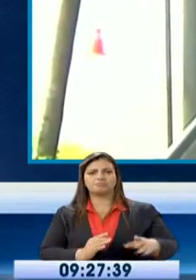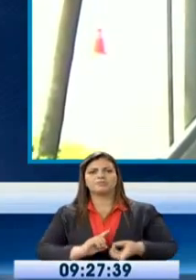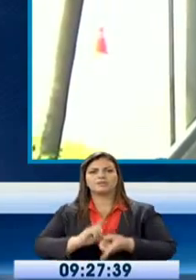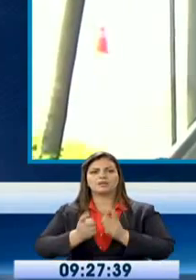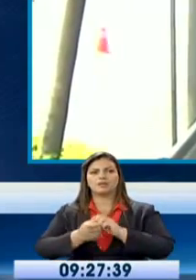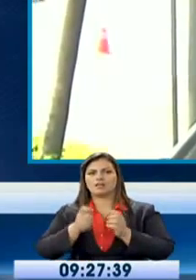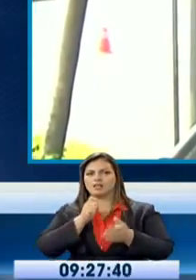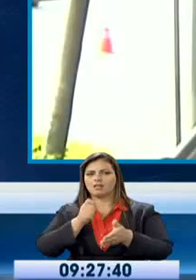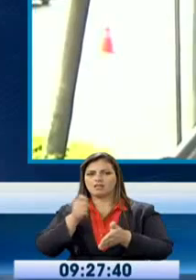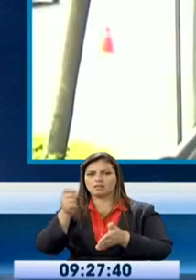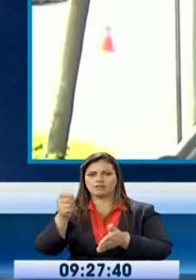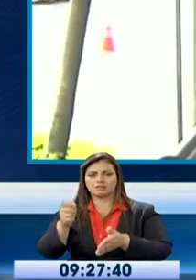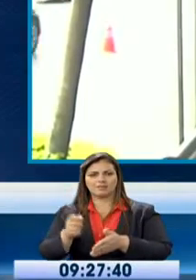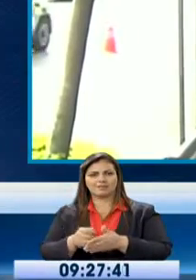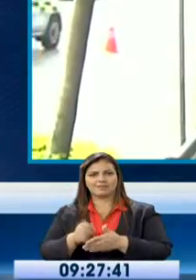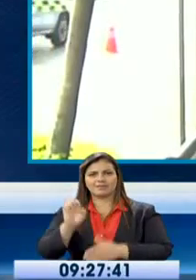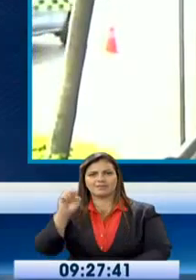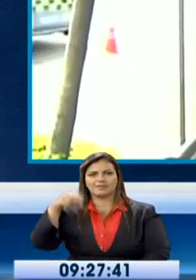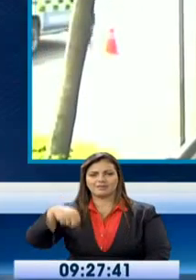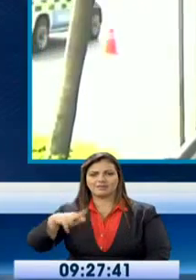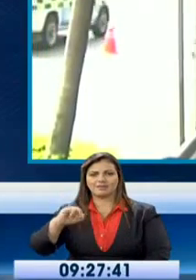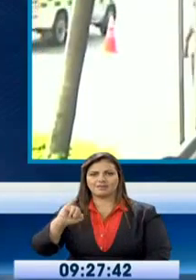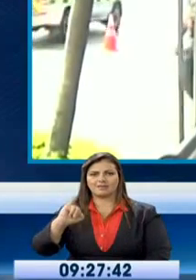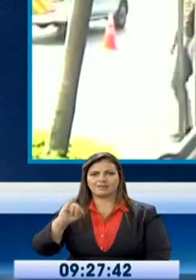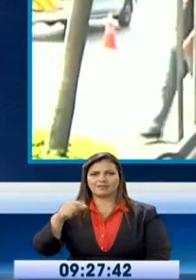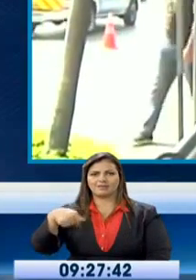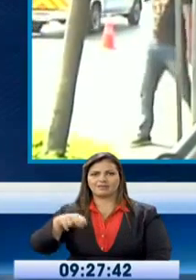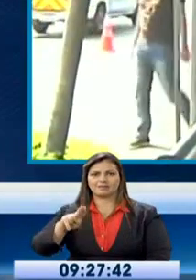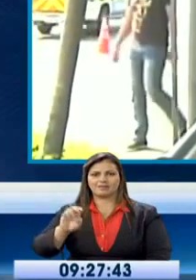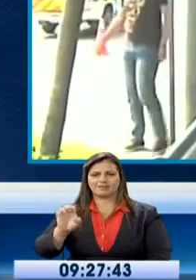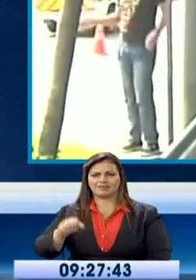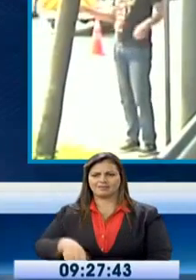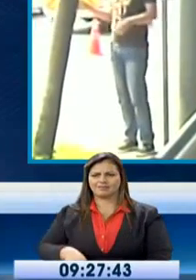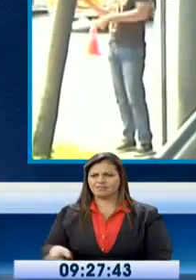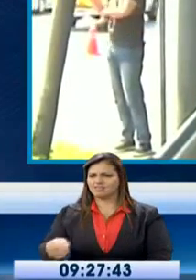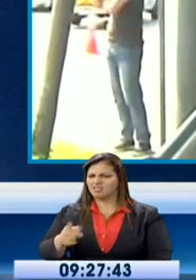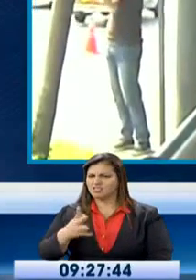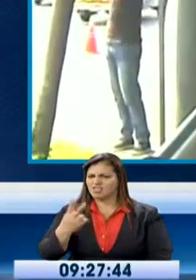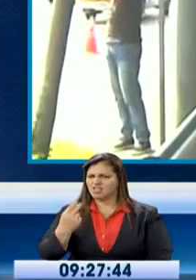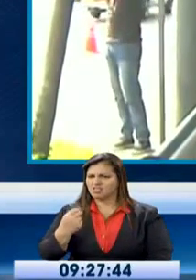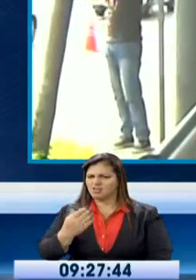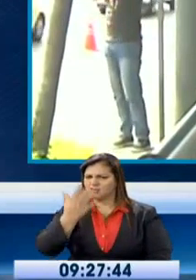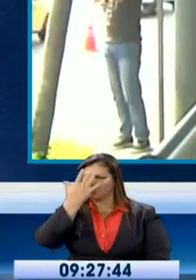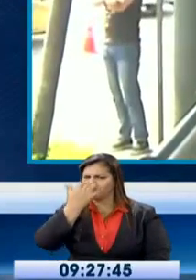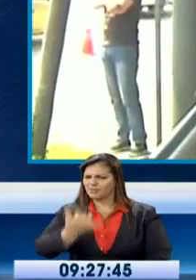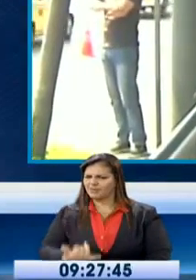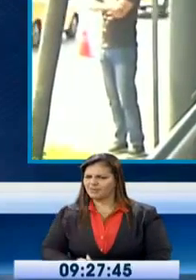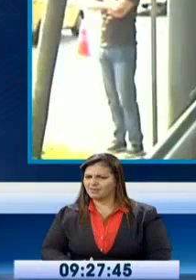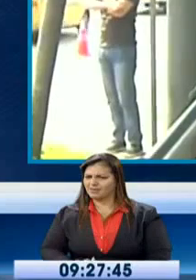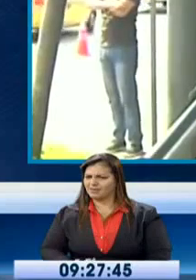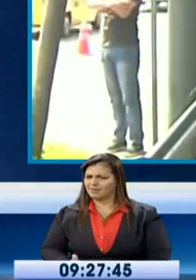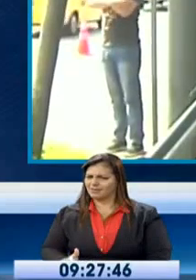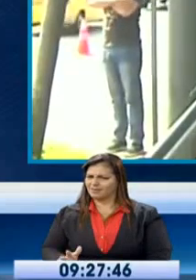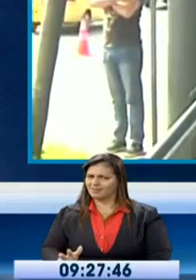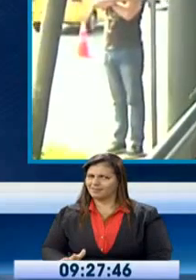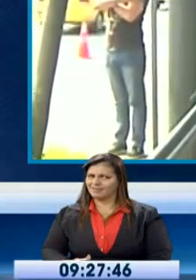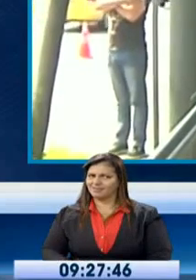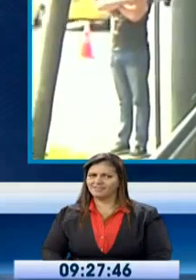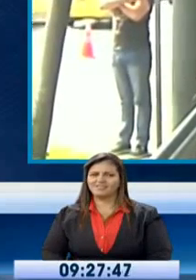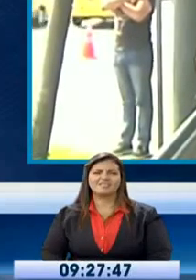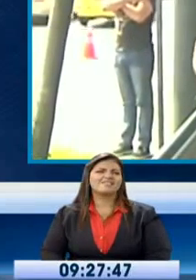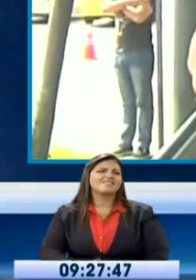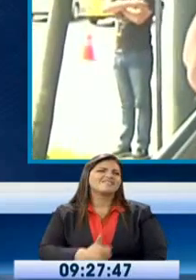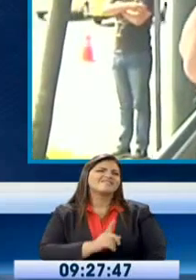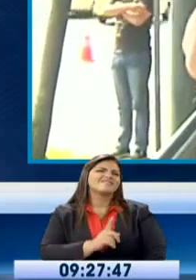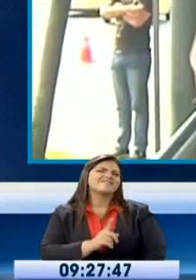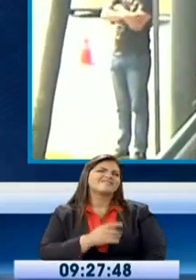no le gusta? Lo que pasa es que usted teme que llegue su momento, va a llegar la hora cero. Enrique. Ya dije que no me gusta dónde está,